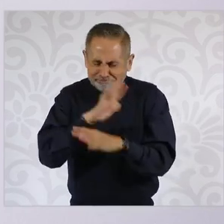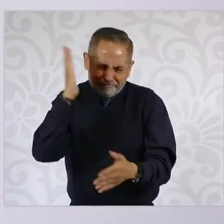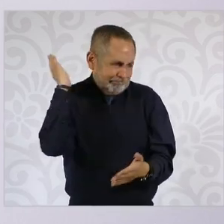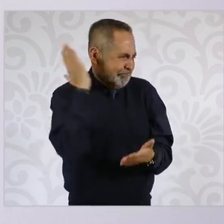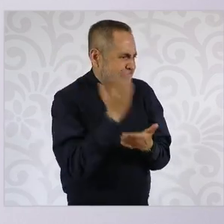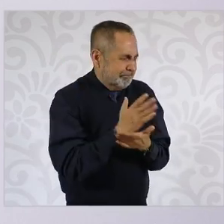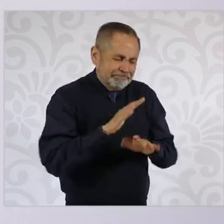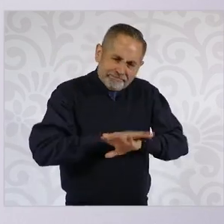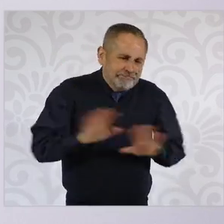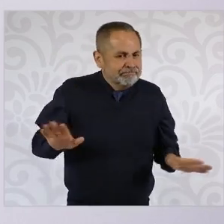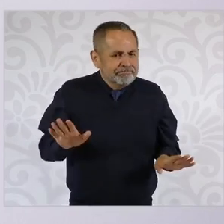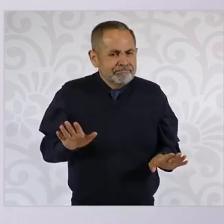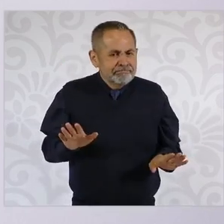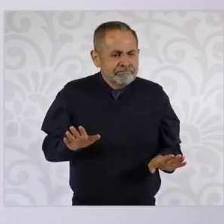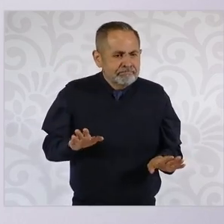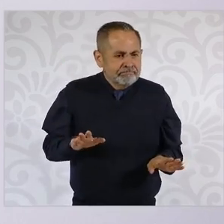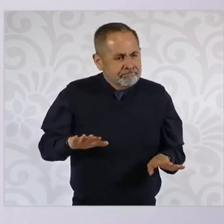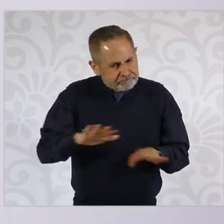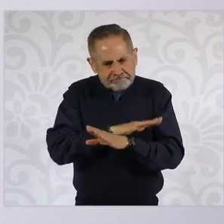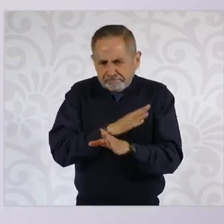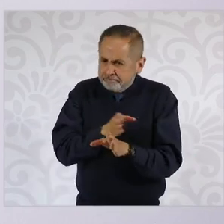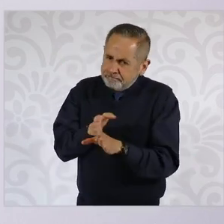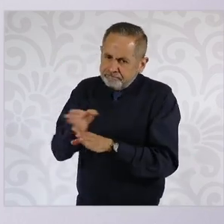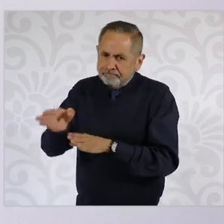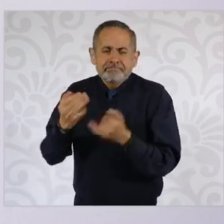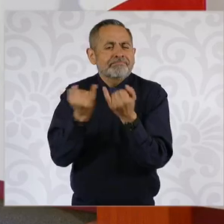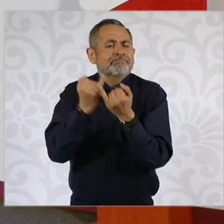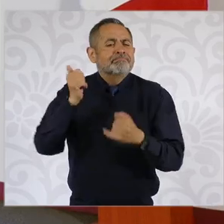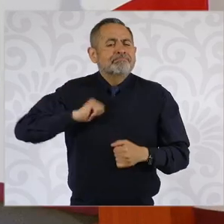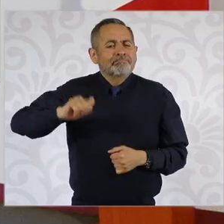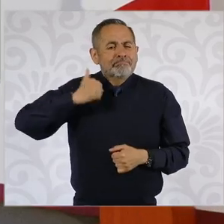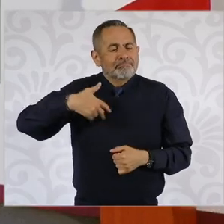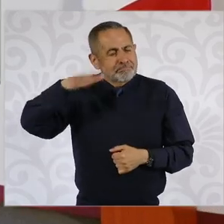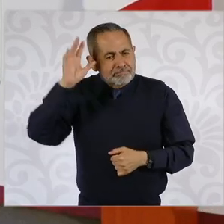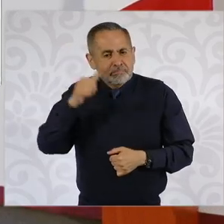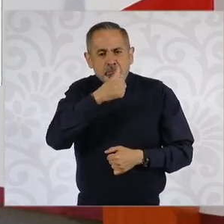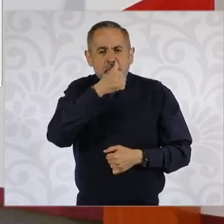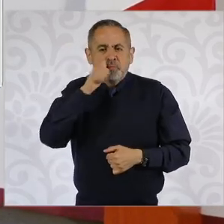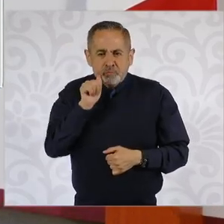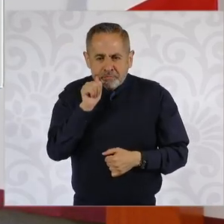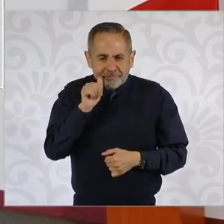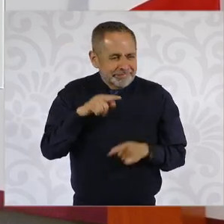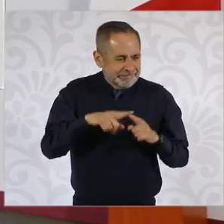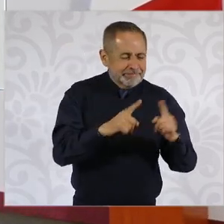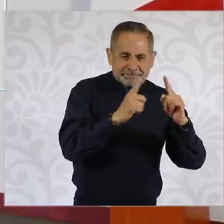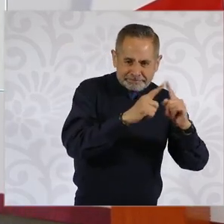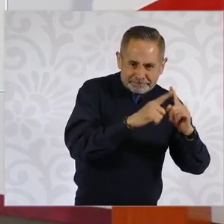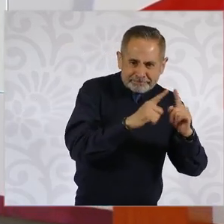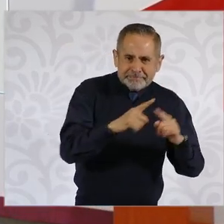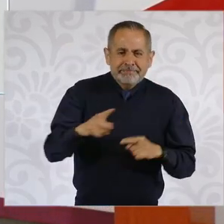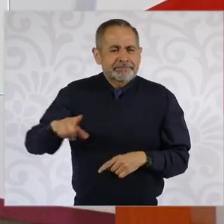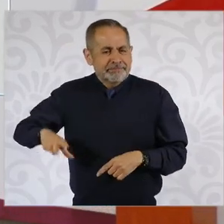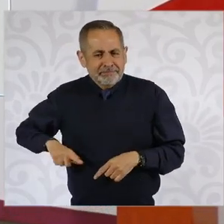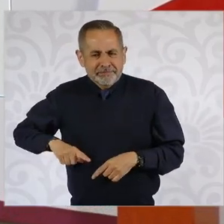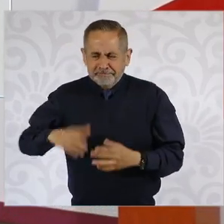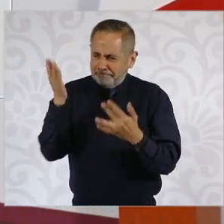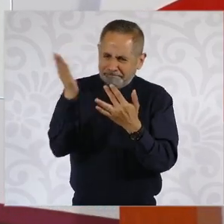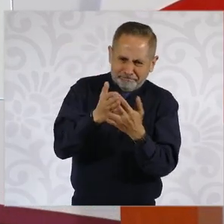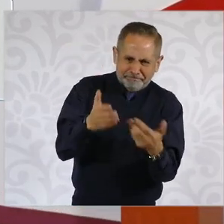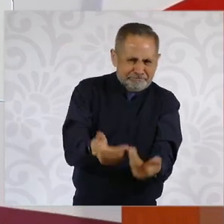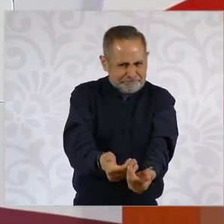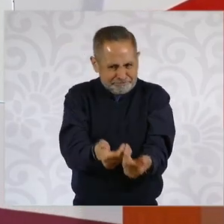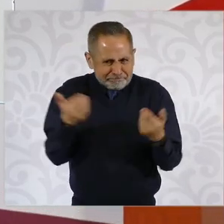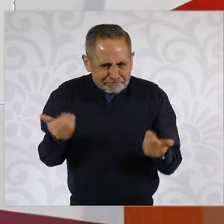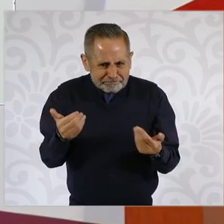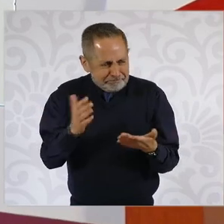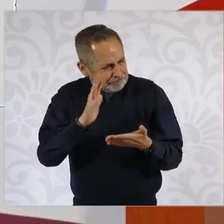Así como Juárez separa el poder de la Iglesia, del clero, del